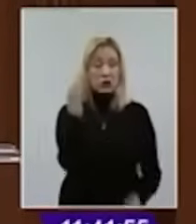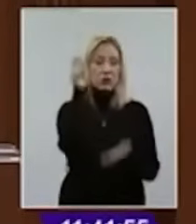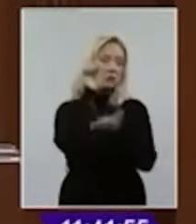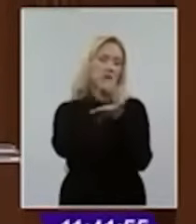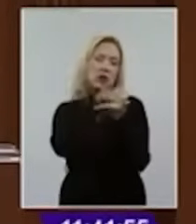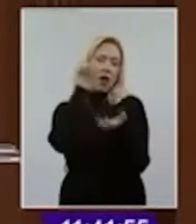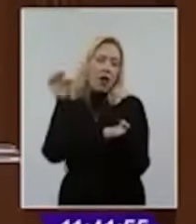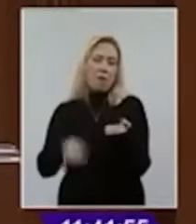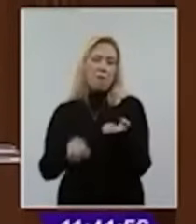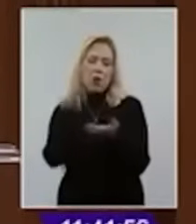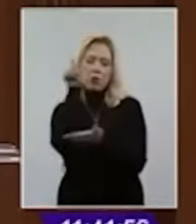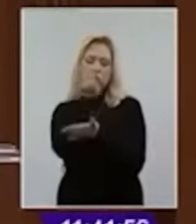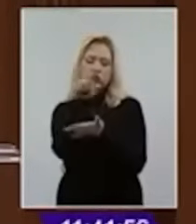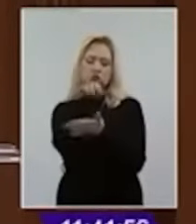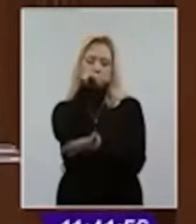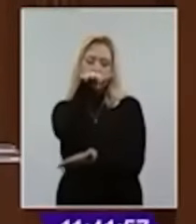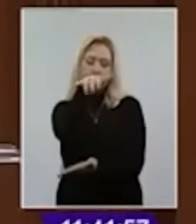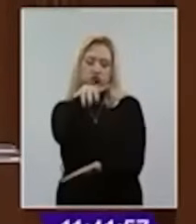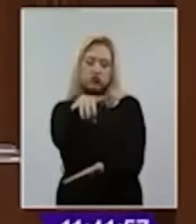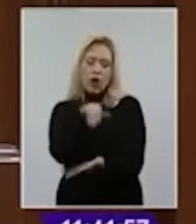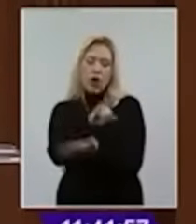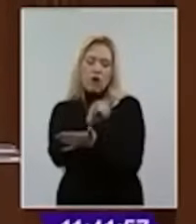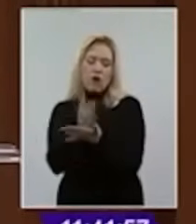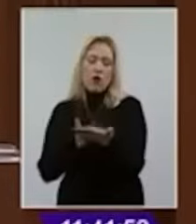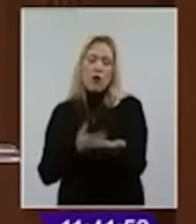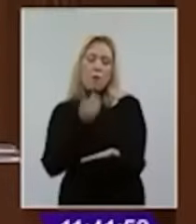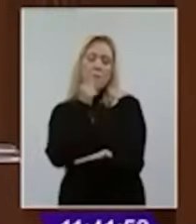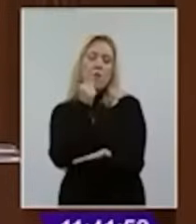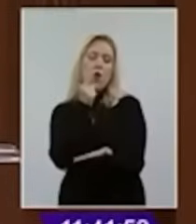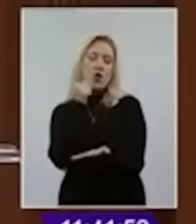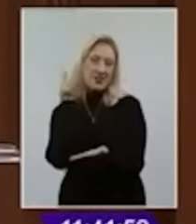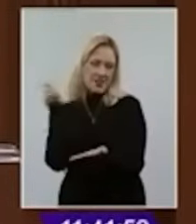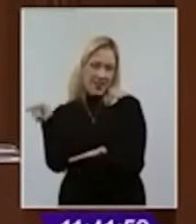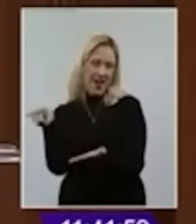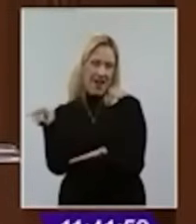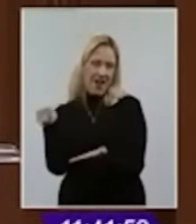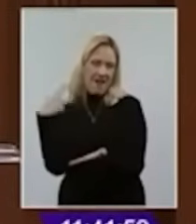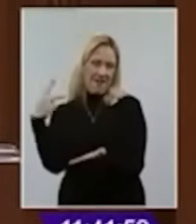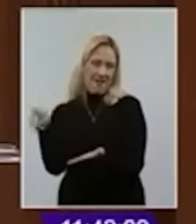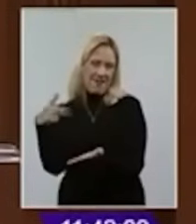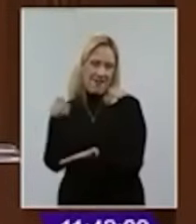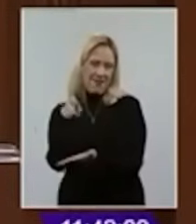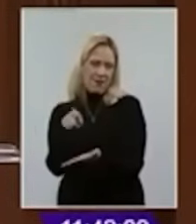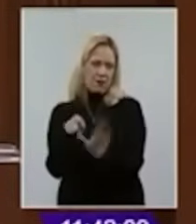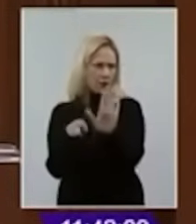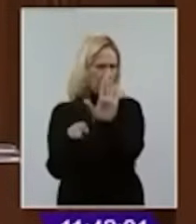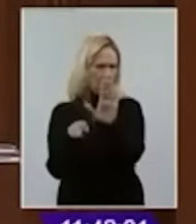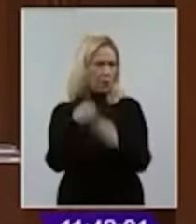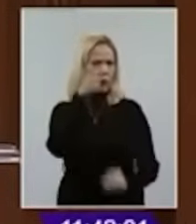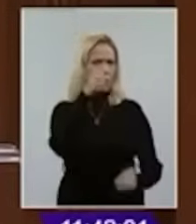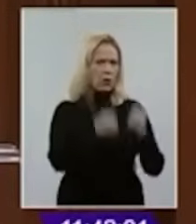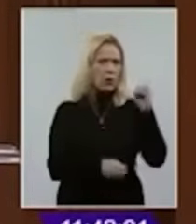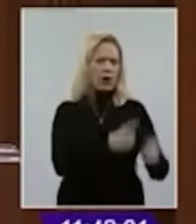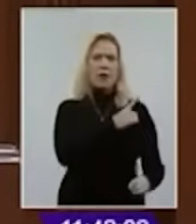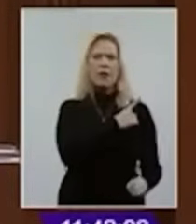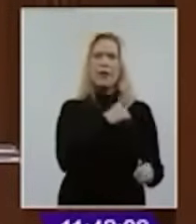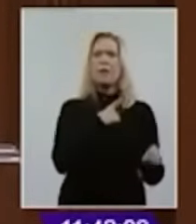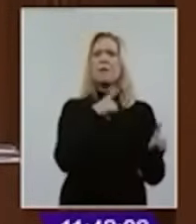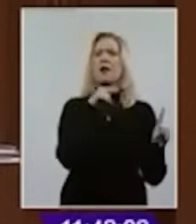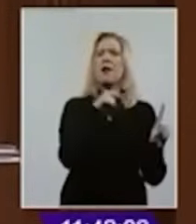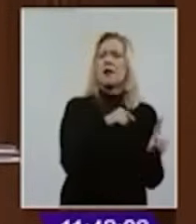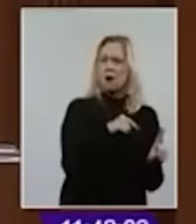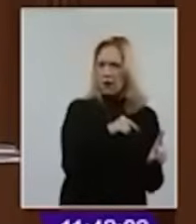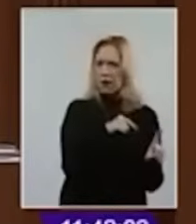del famoso informe policial homologado, los juicios deberían tener algún momento procesal para subsanar